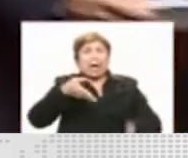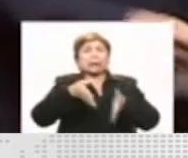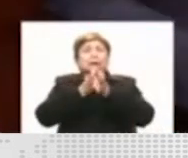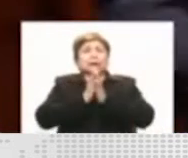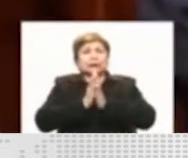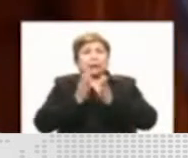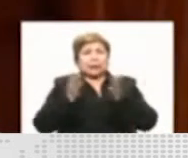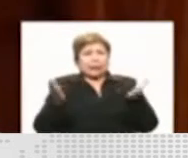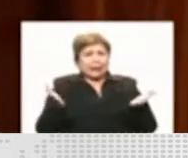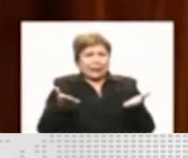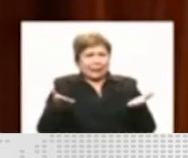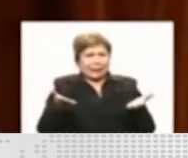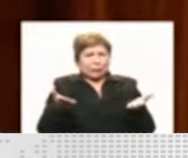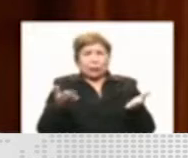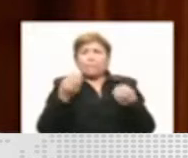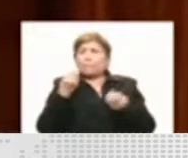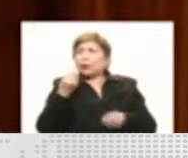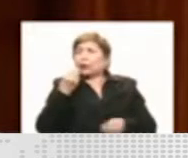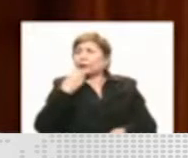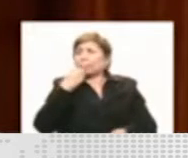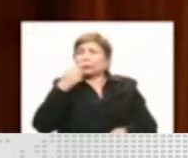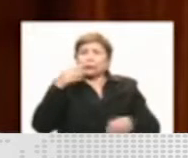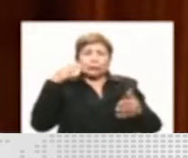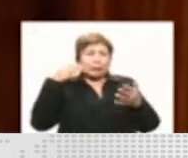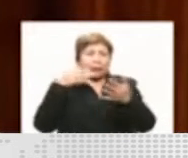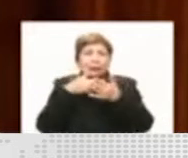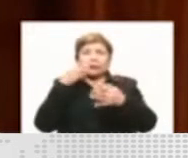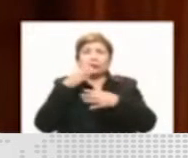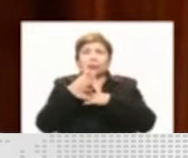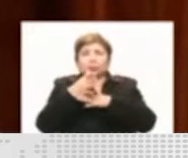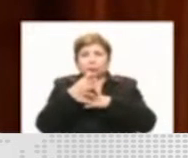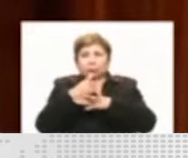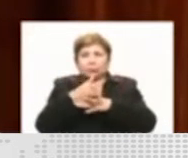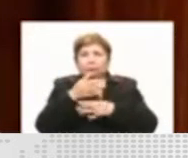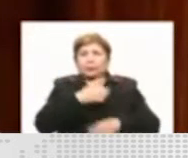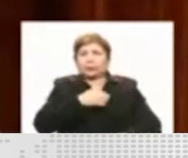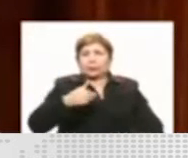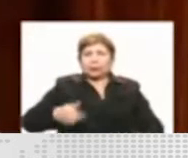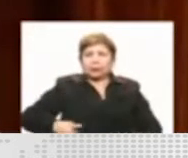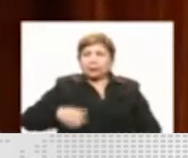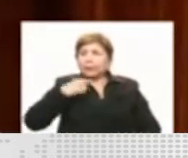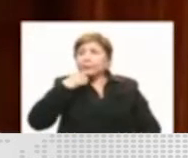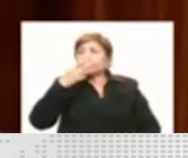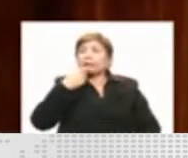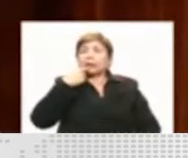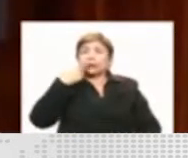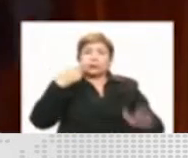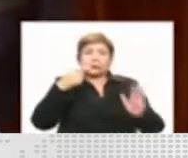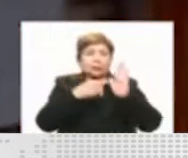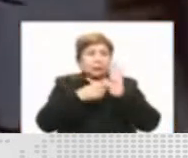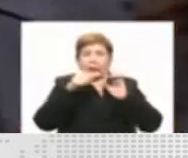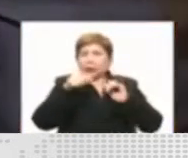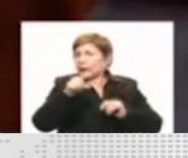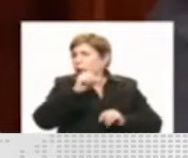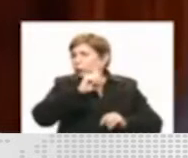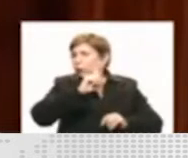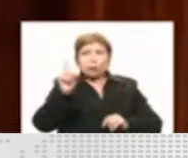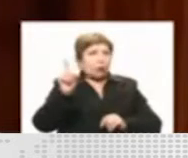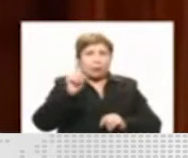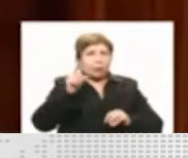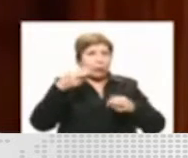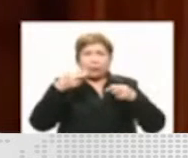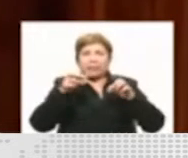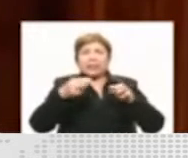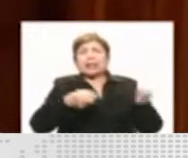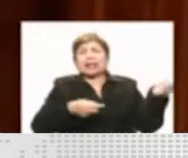solicitar aquello porque eso se llama intromisión señora presidenta y quiero señalarlo acá no podemos permitir